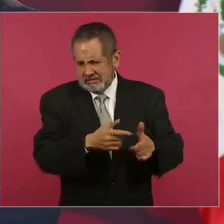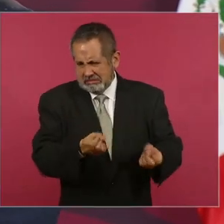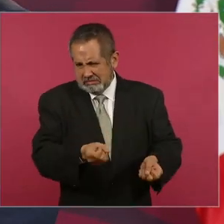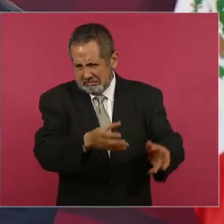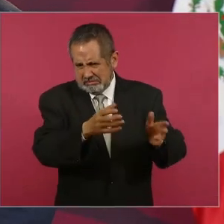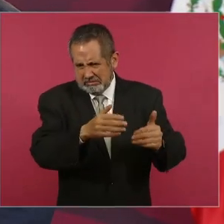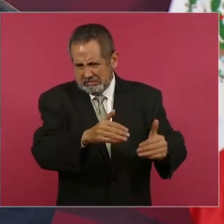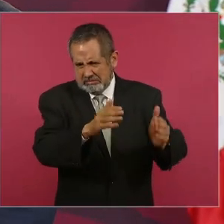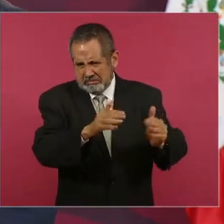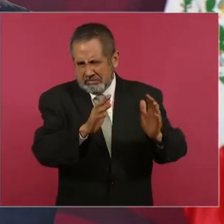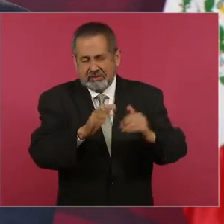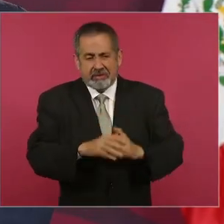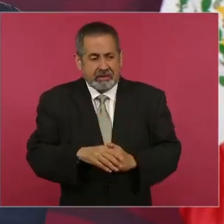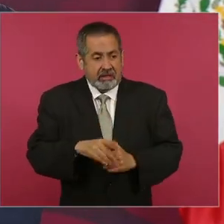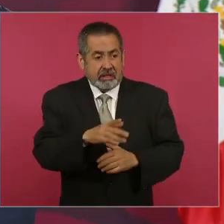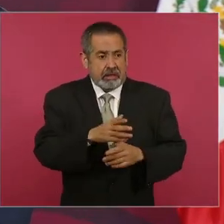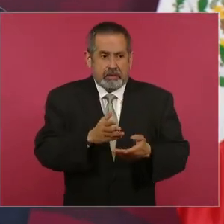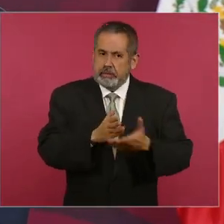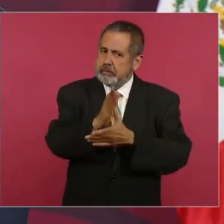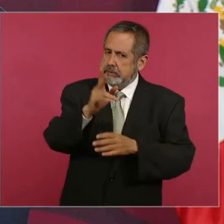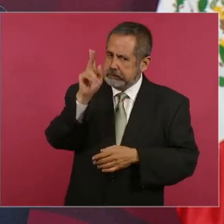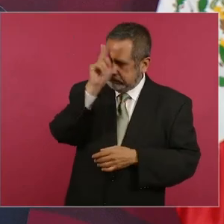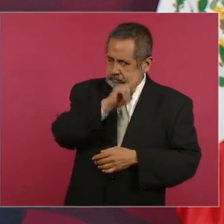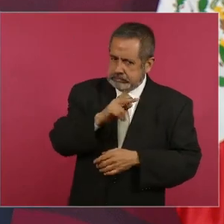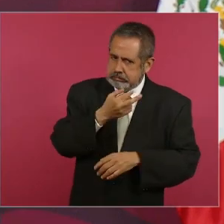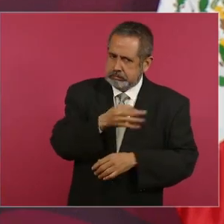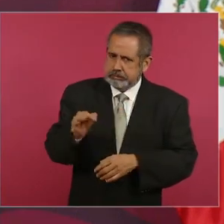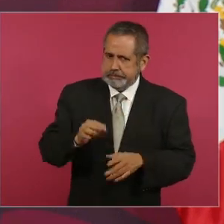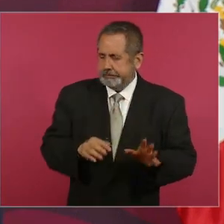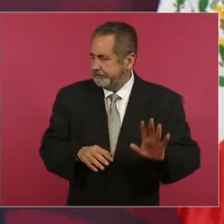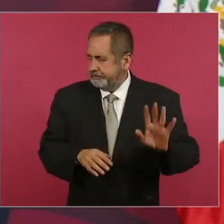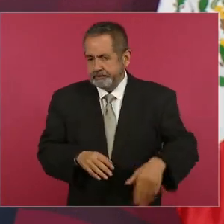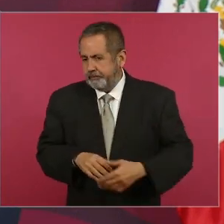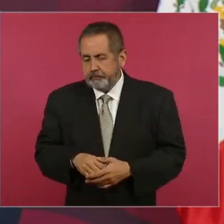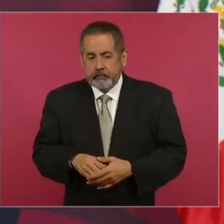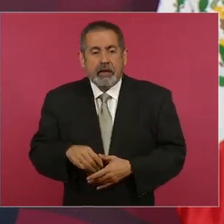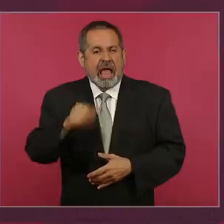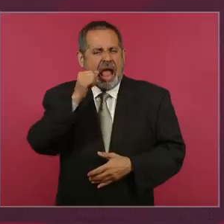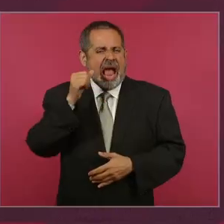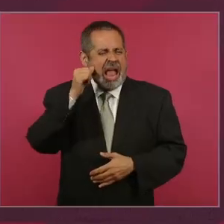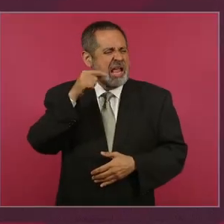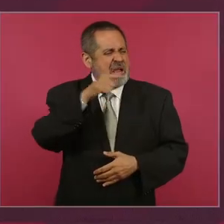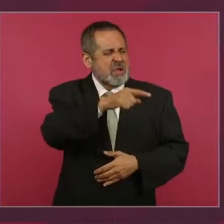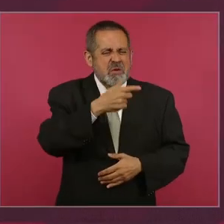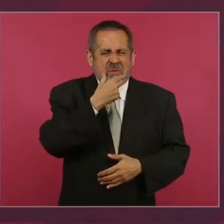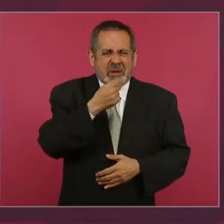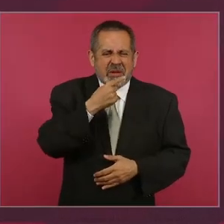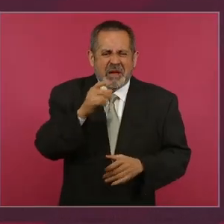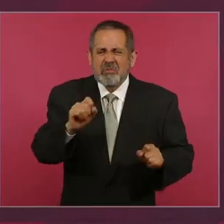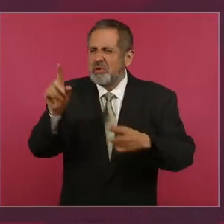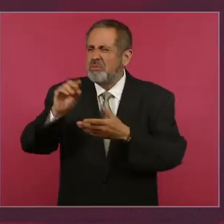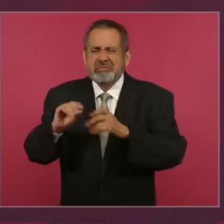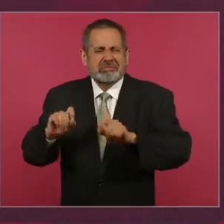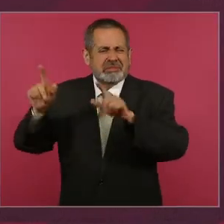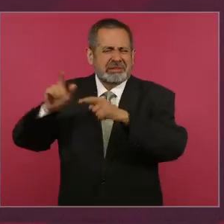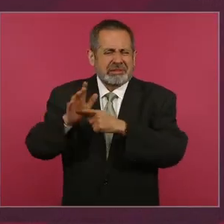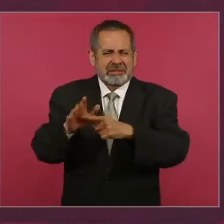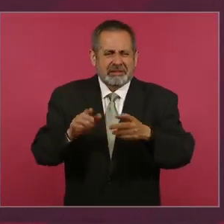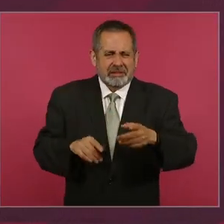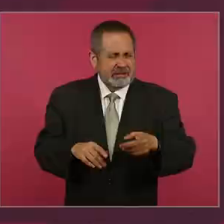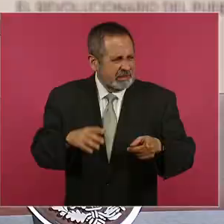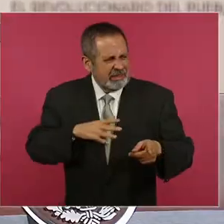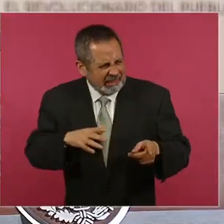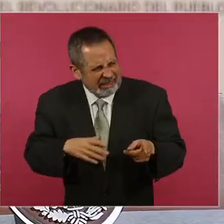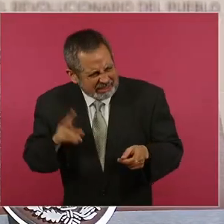aunque se pasen. Ayer estaba yo viendo un señor Marietto, a ver, ponlo,